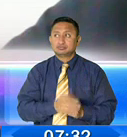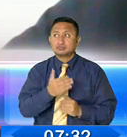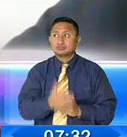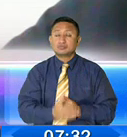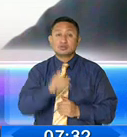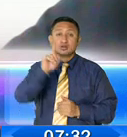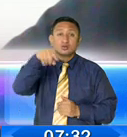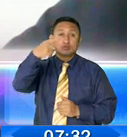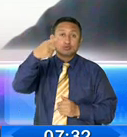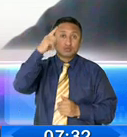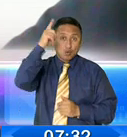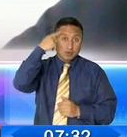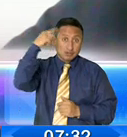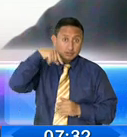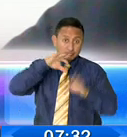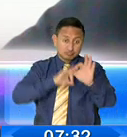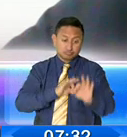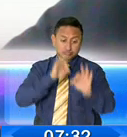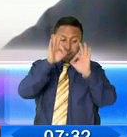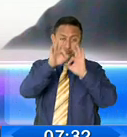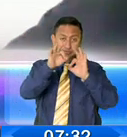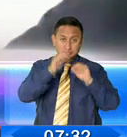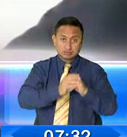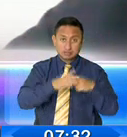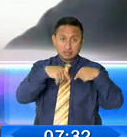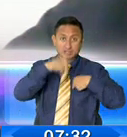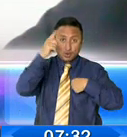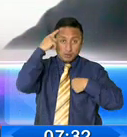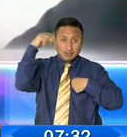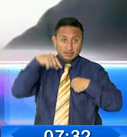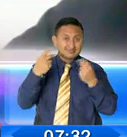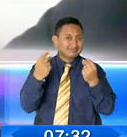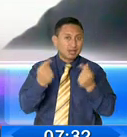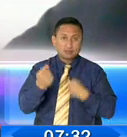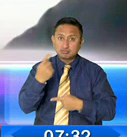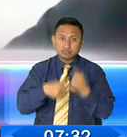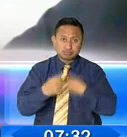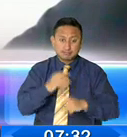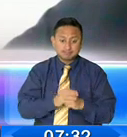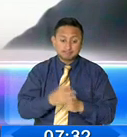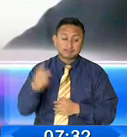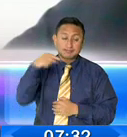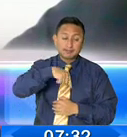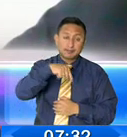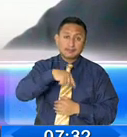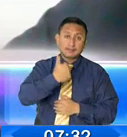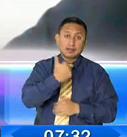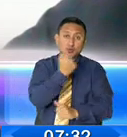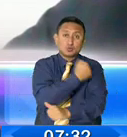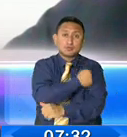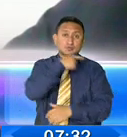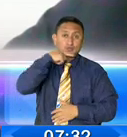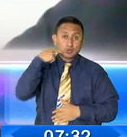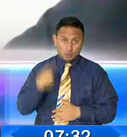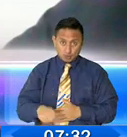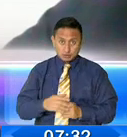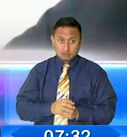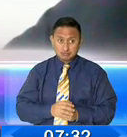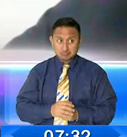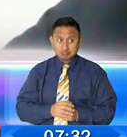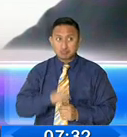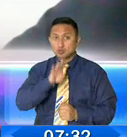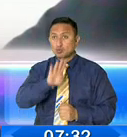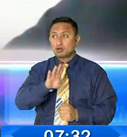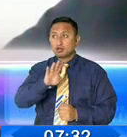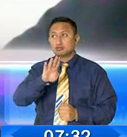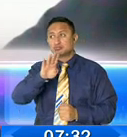o la transición o lo que queda del gobierno, tienen que negociar, por ejemplo, que llegue la vacuna rusa, unos 4 o 5 millones, se